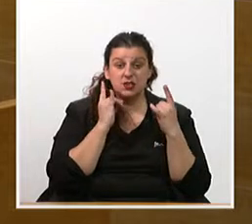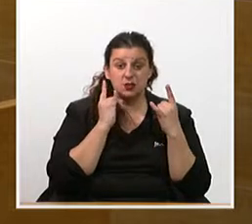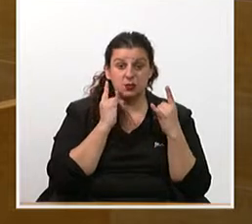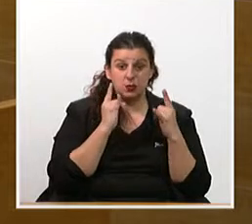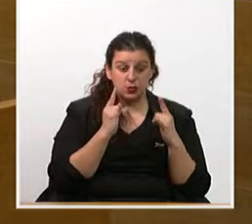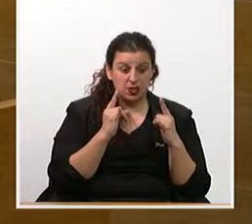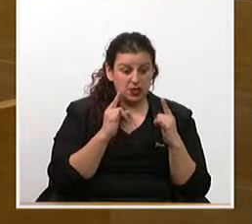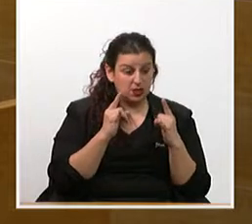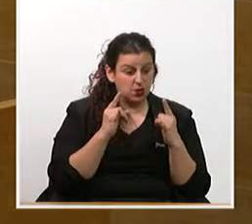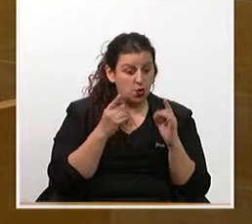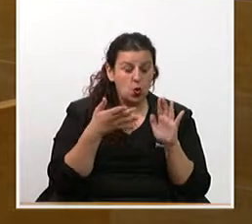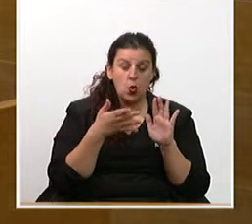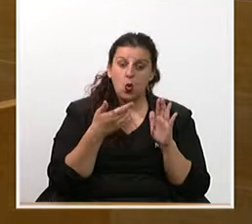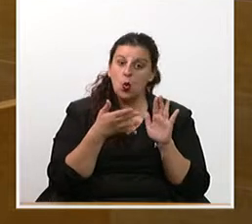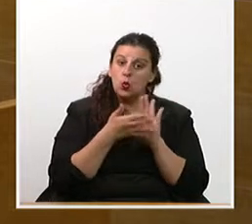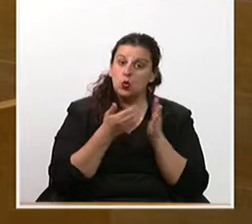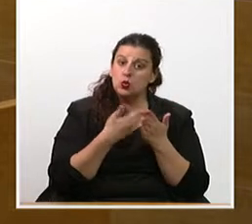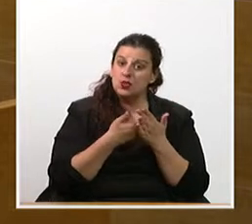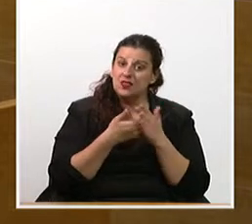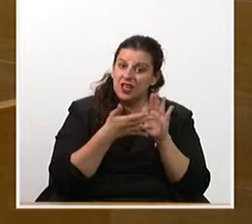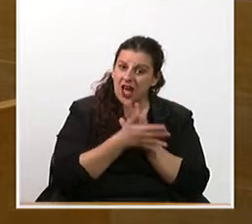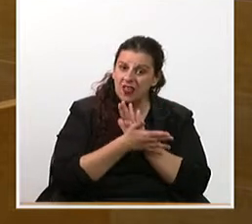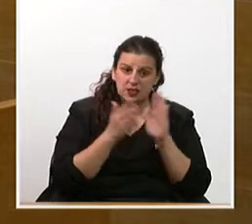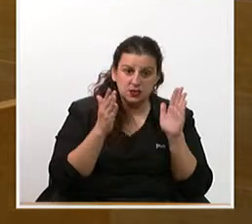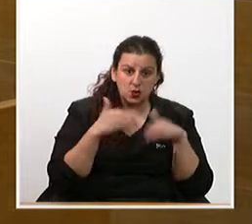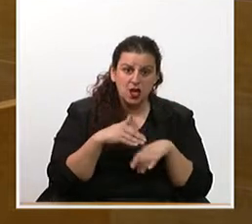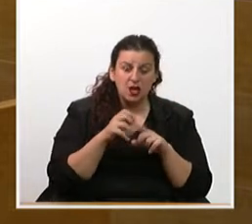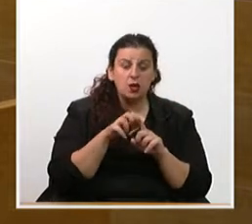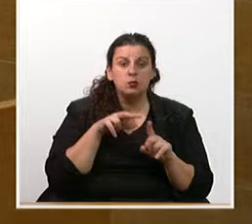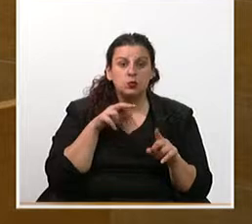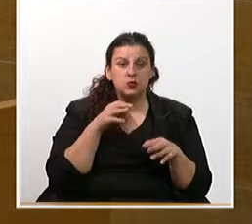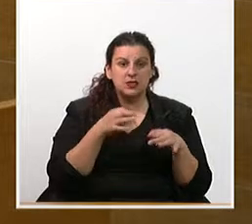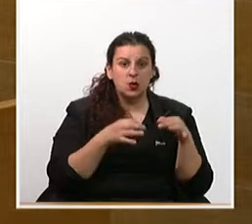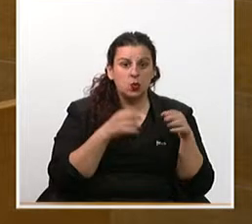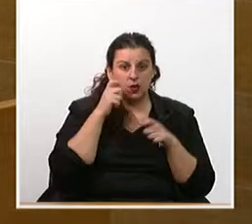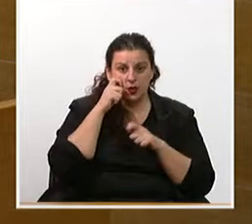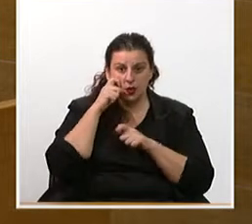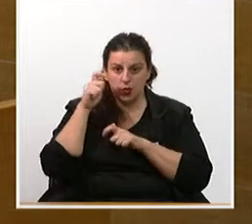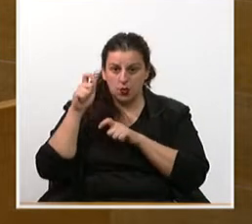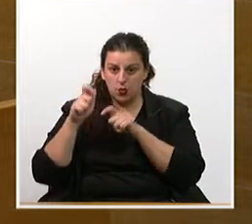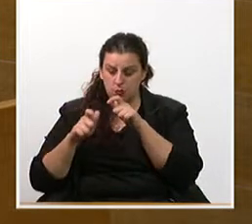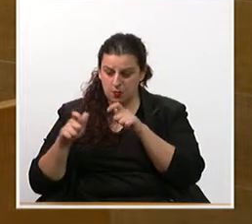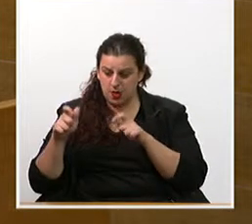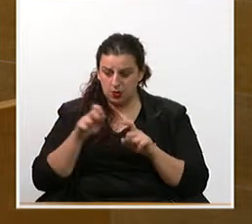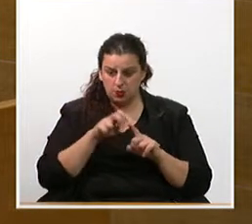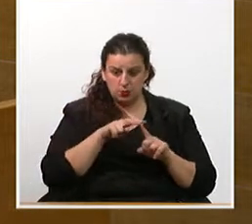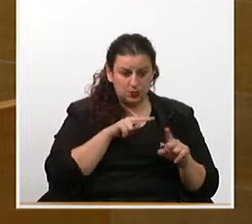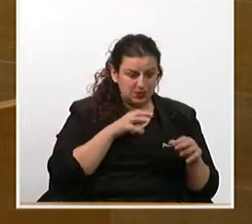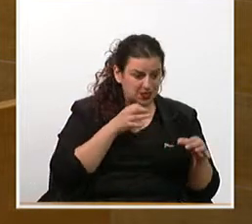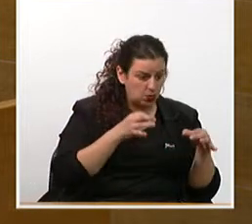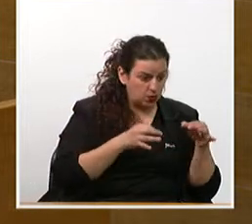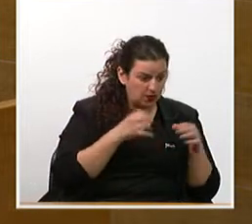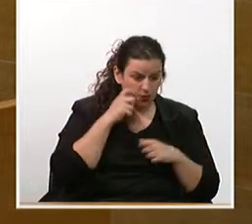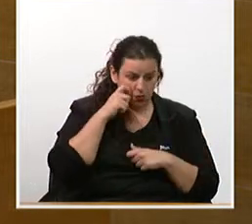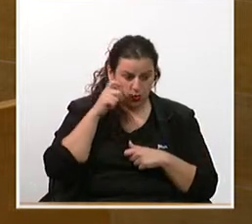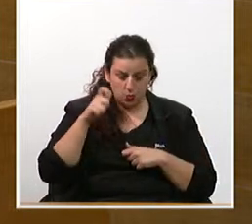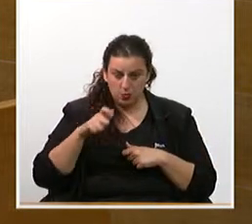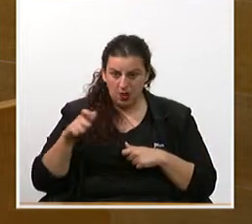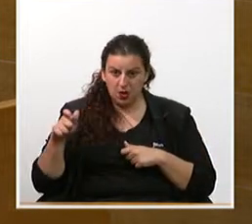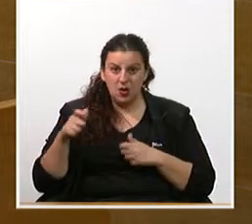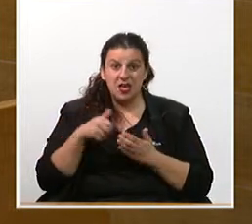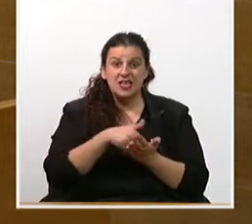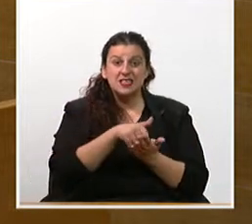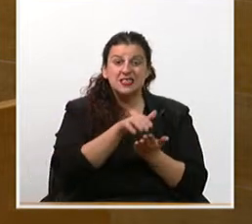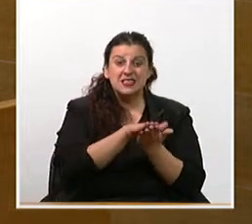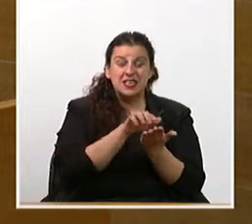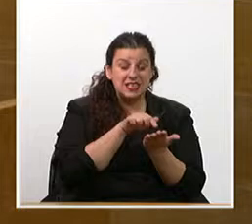son injustificadas desde el punto de vista jurídico y humano desde el punto de vista humano una sentencia